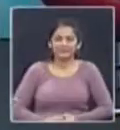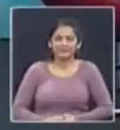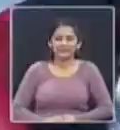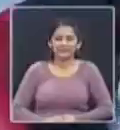la mañana de 32 min